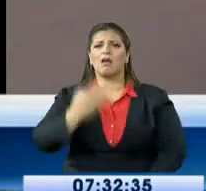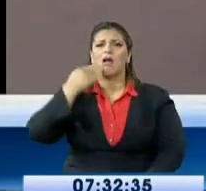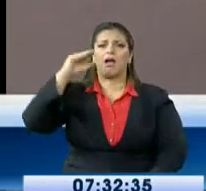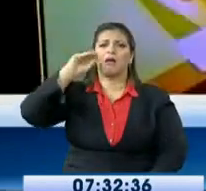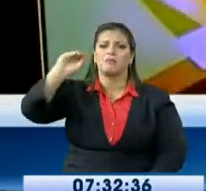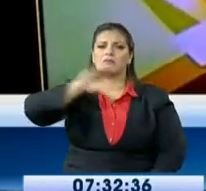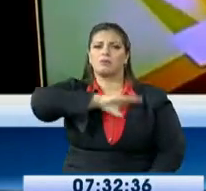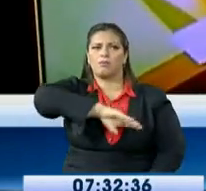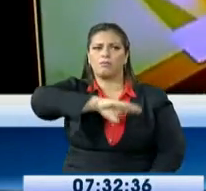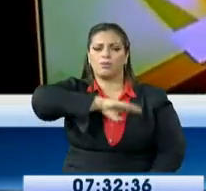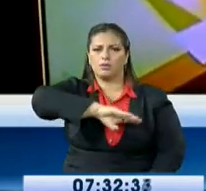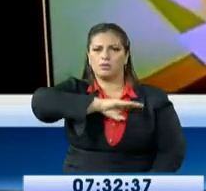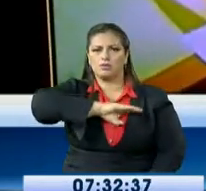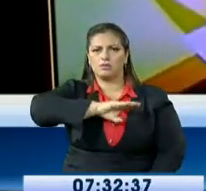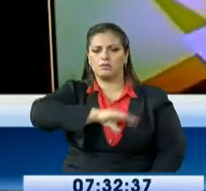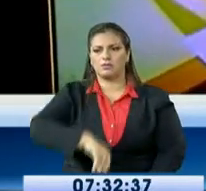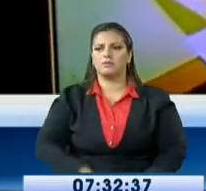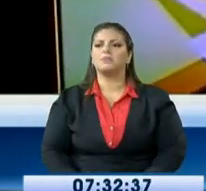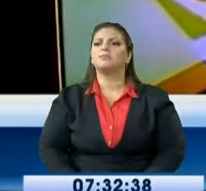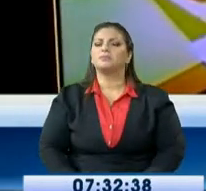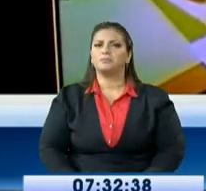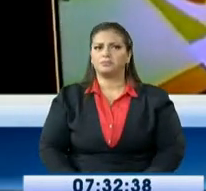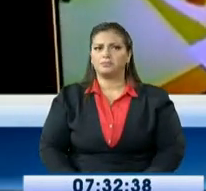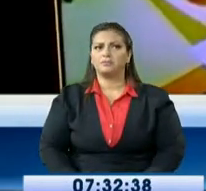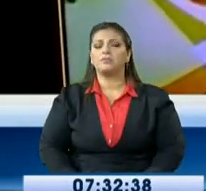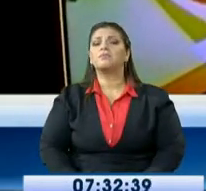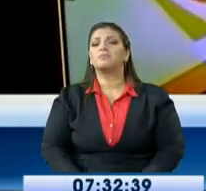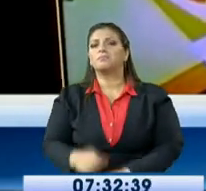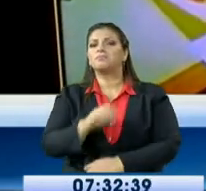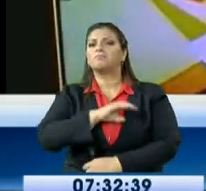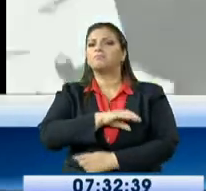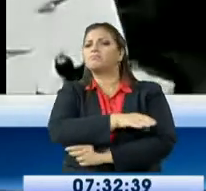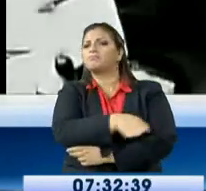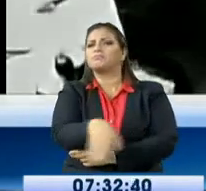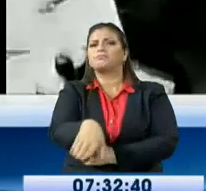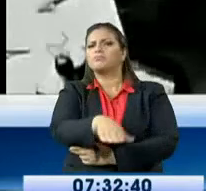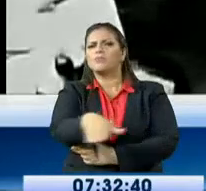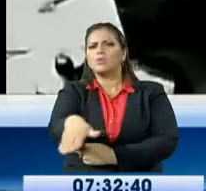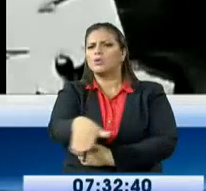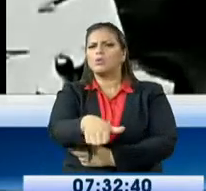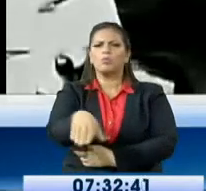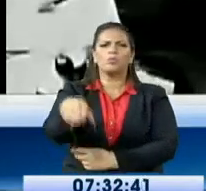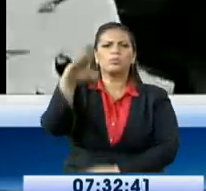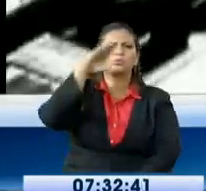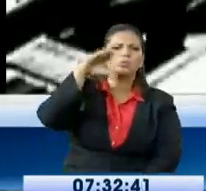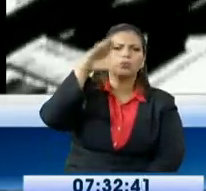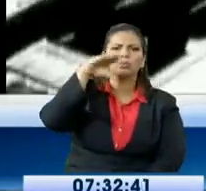les logran ubicar por el sector de la Mariscal, donde fueron detenidos.